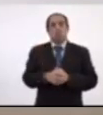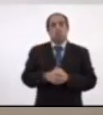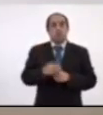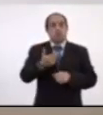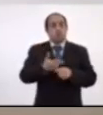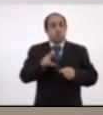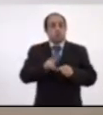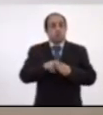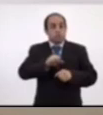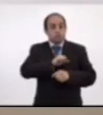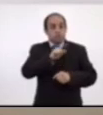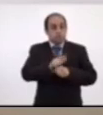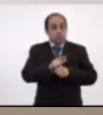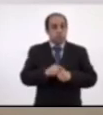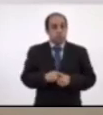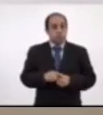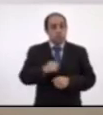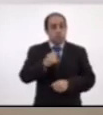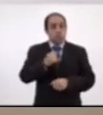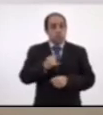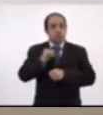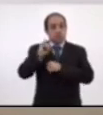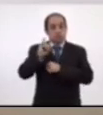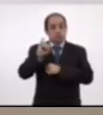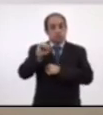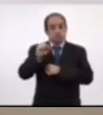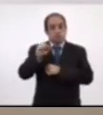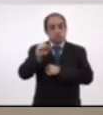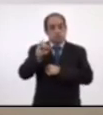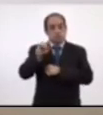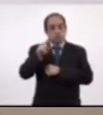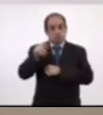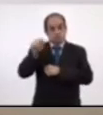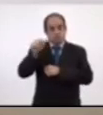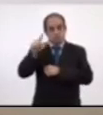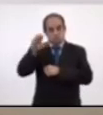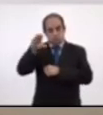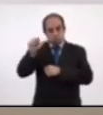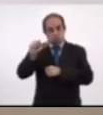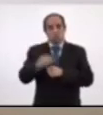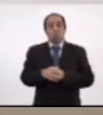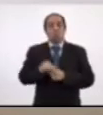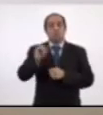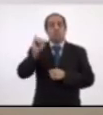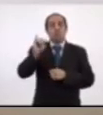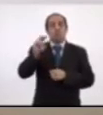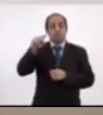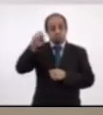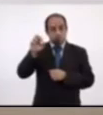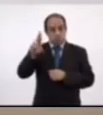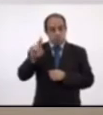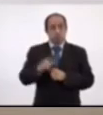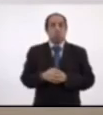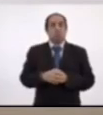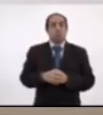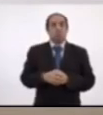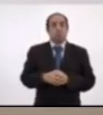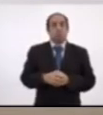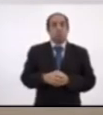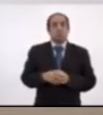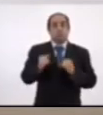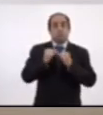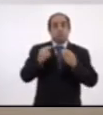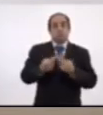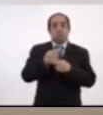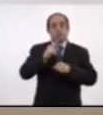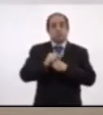el Hospital de Especialidades de Iztapaluca, el INER, por supuesto, el Instituto Nacional de la Nutrición.